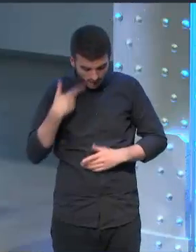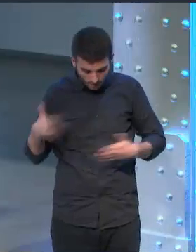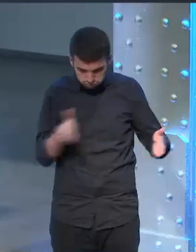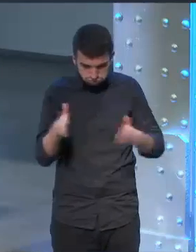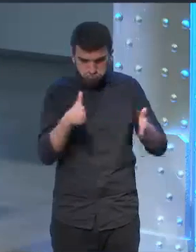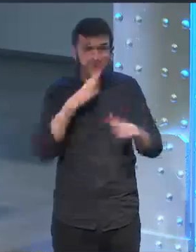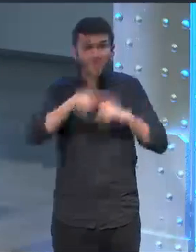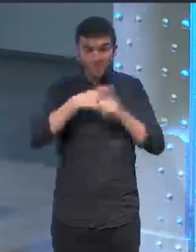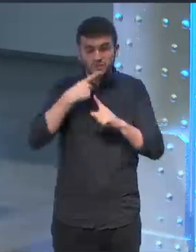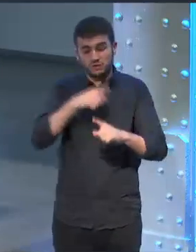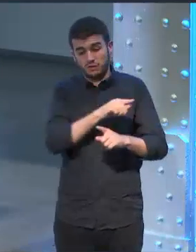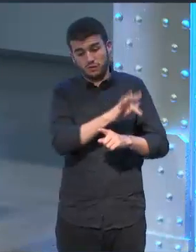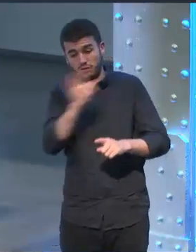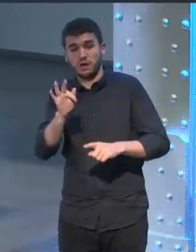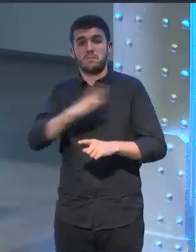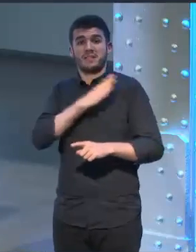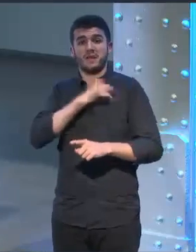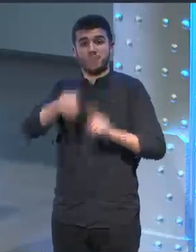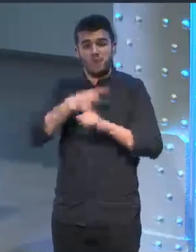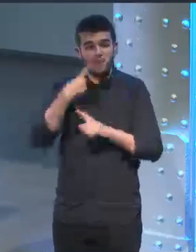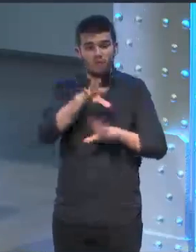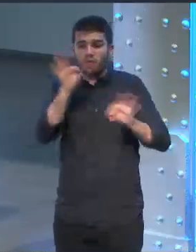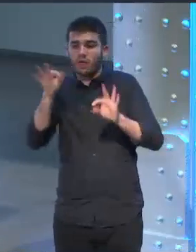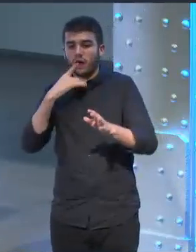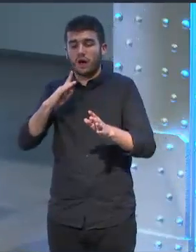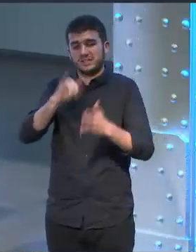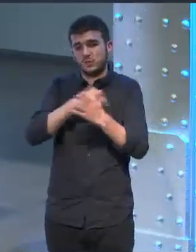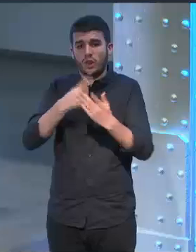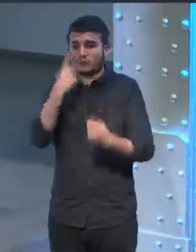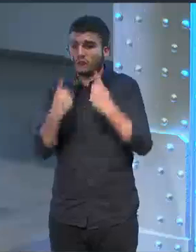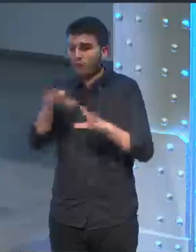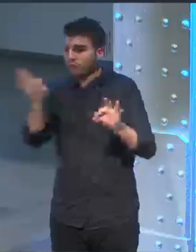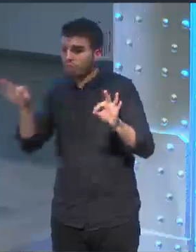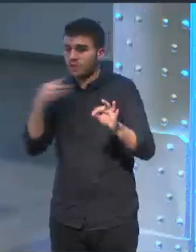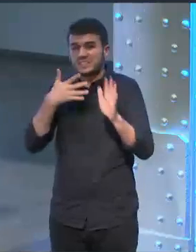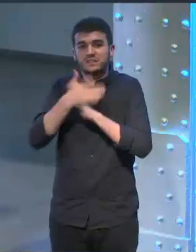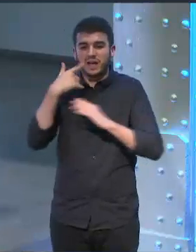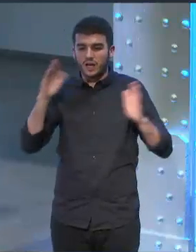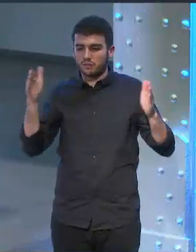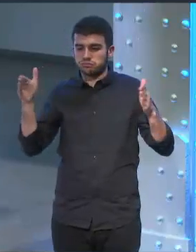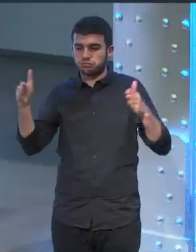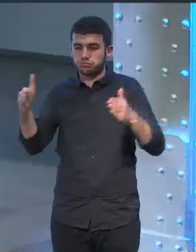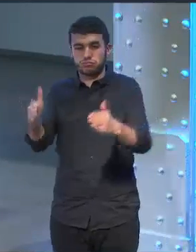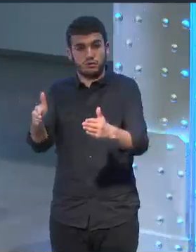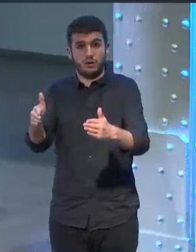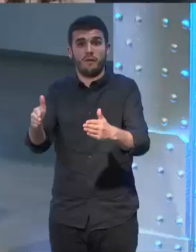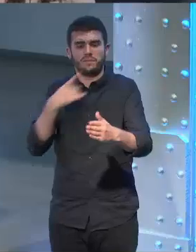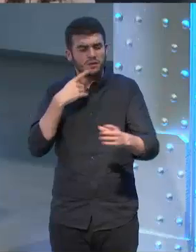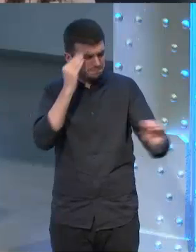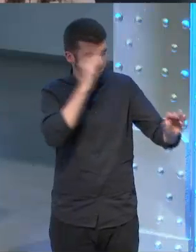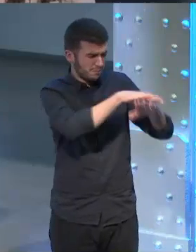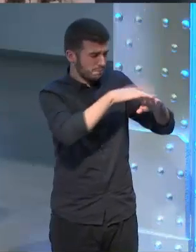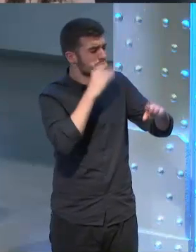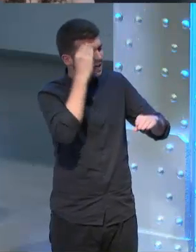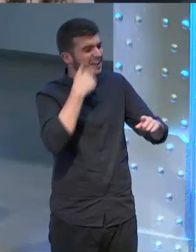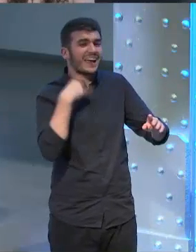ir a bachillerato y poder elegir una serie de materias u otras, ¿no? Que ya te van cerrando un poco. Pero ¿creéis que los profesores estimulan a